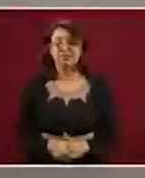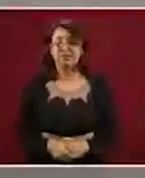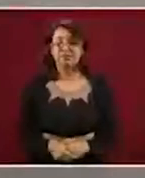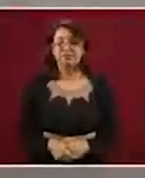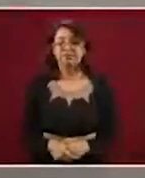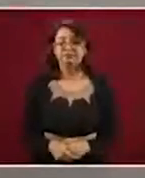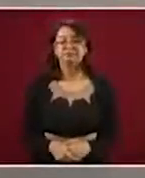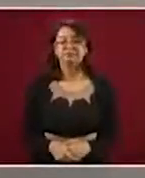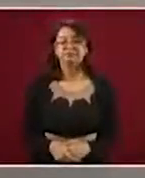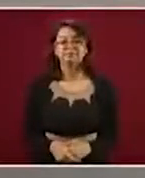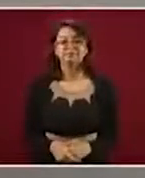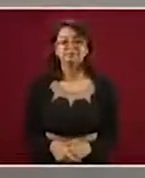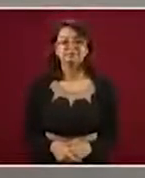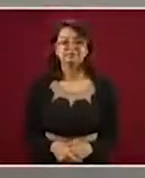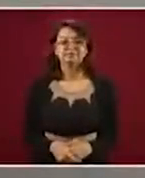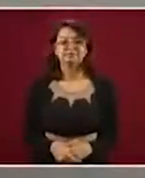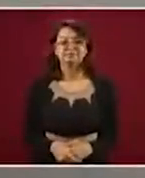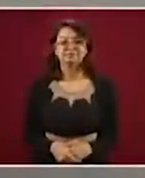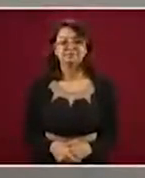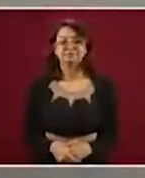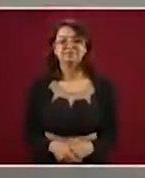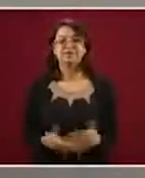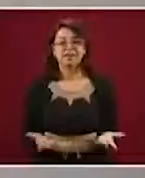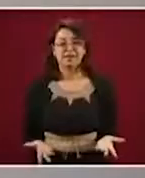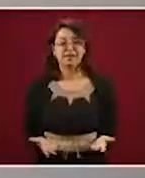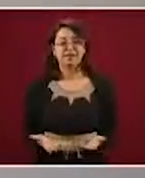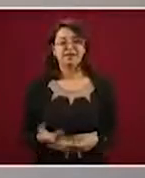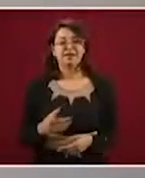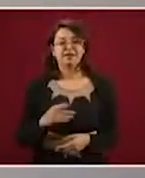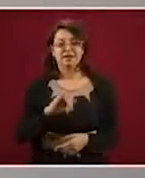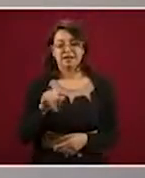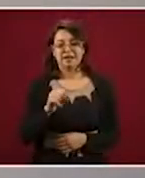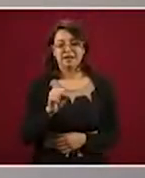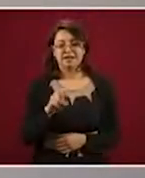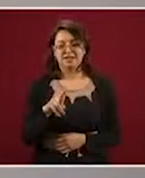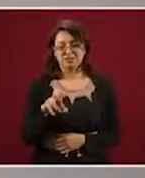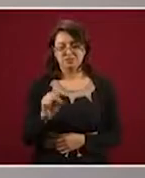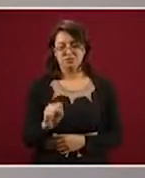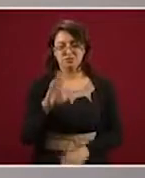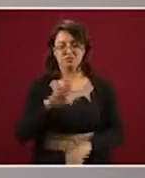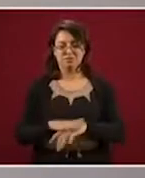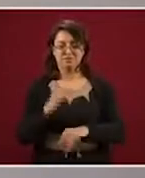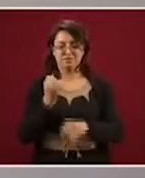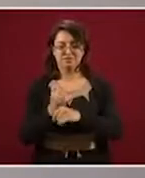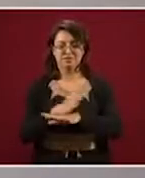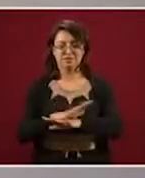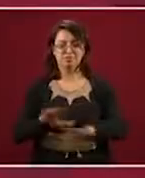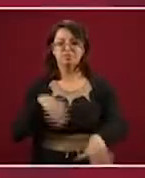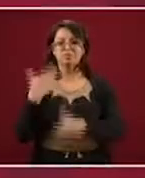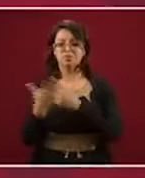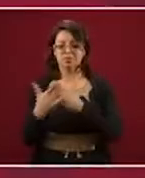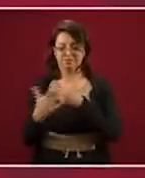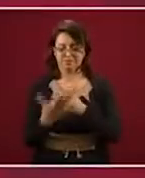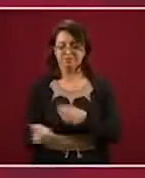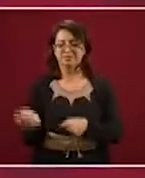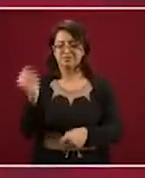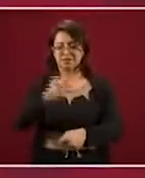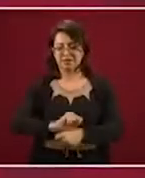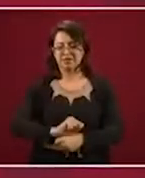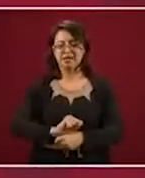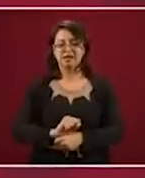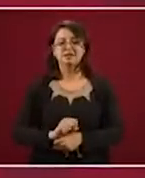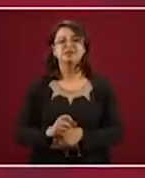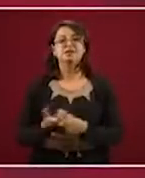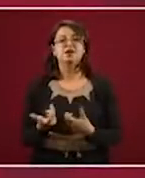Vamos a que Jesús nos informe la semana que viene cómo es